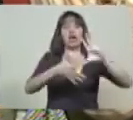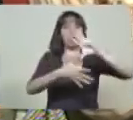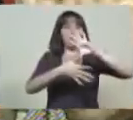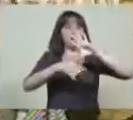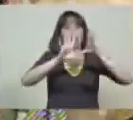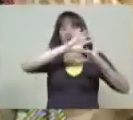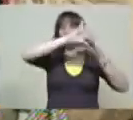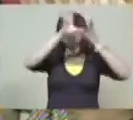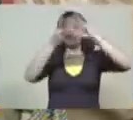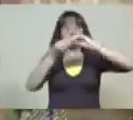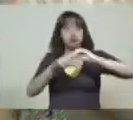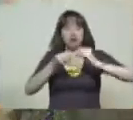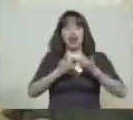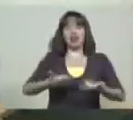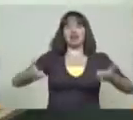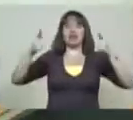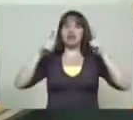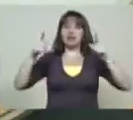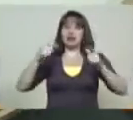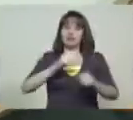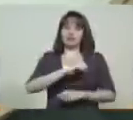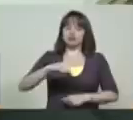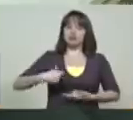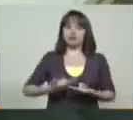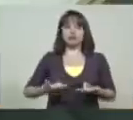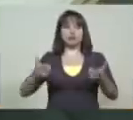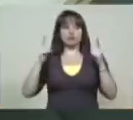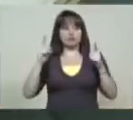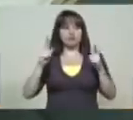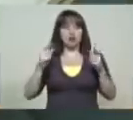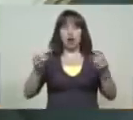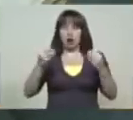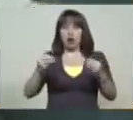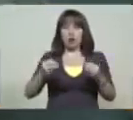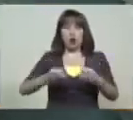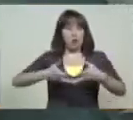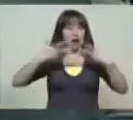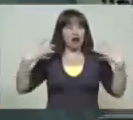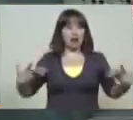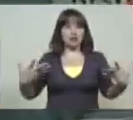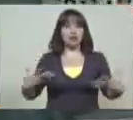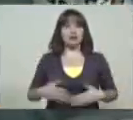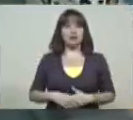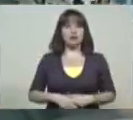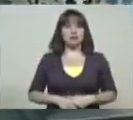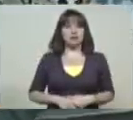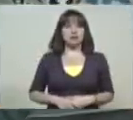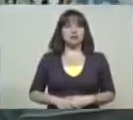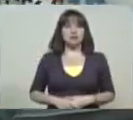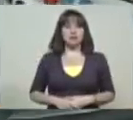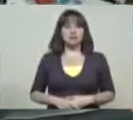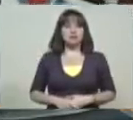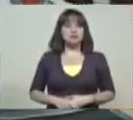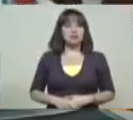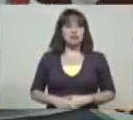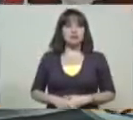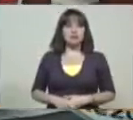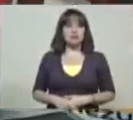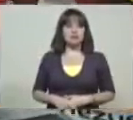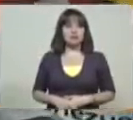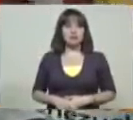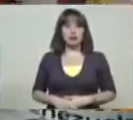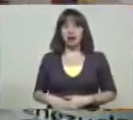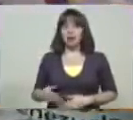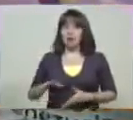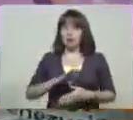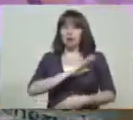toda unida y libre y soberana. El bolivarianismo es lo más grande del que podamos nosotros